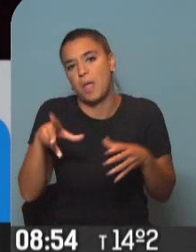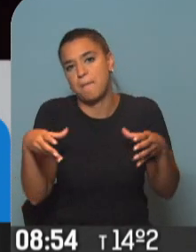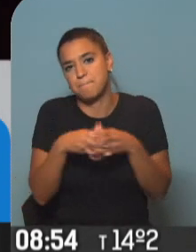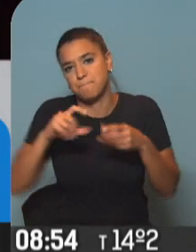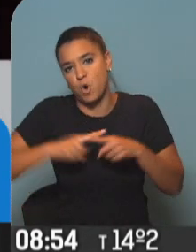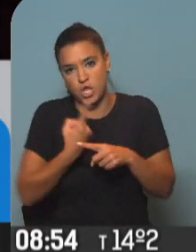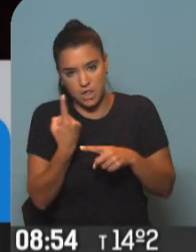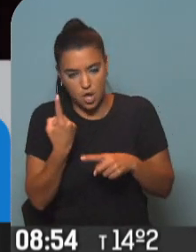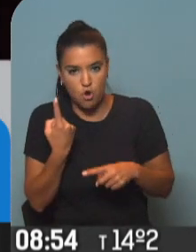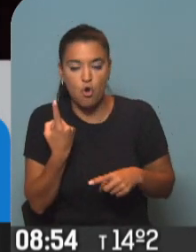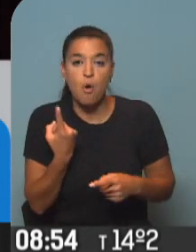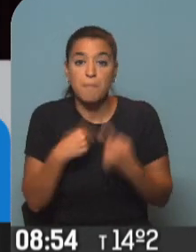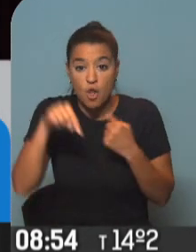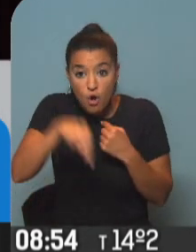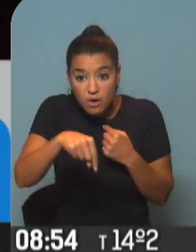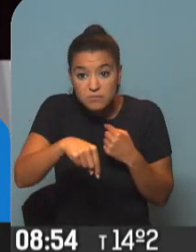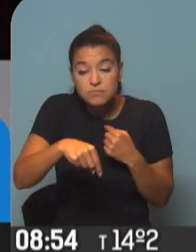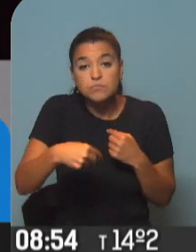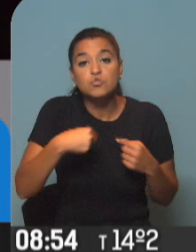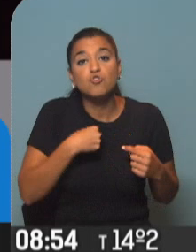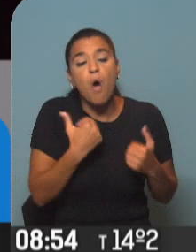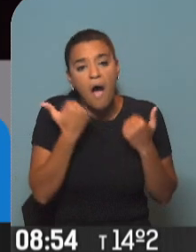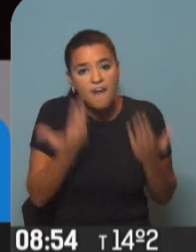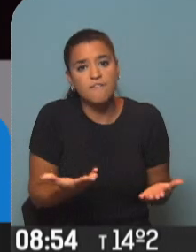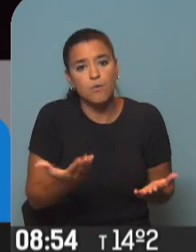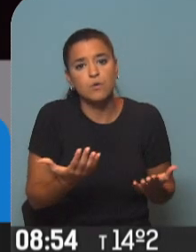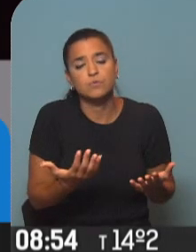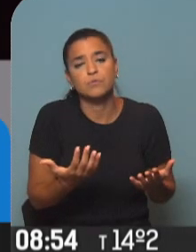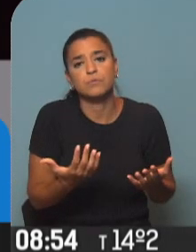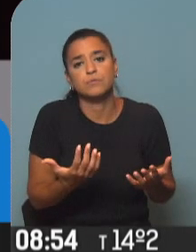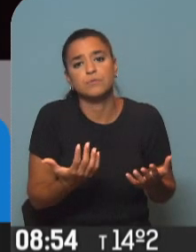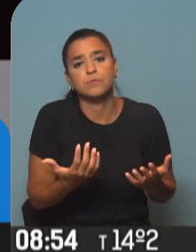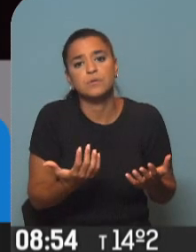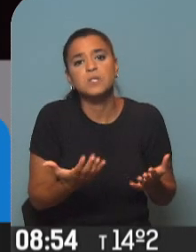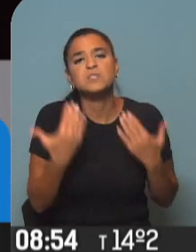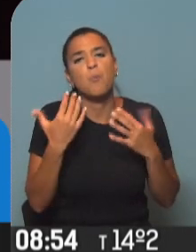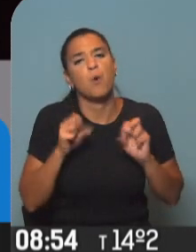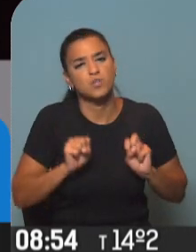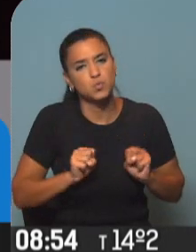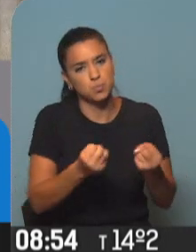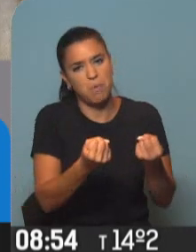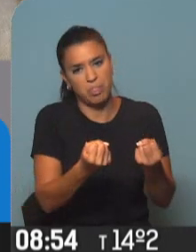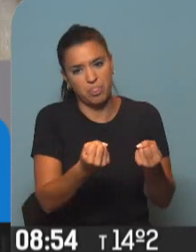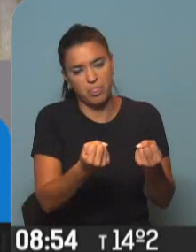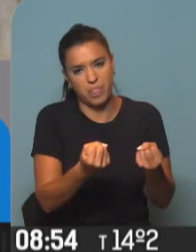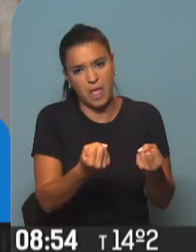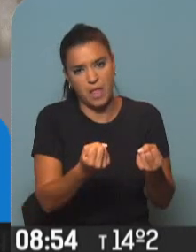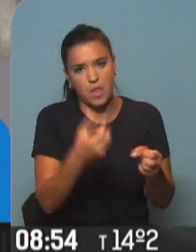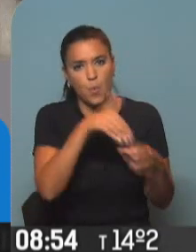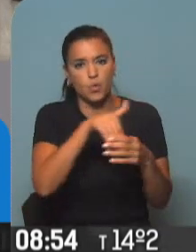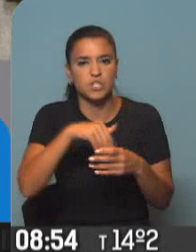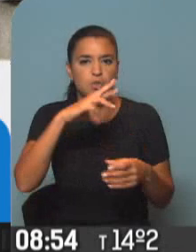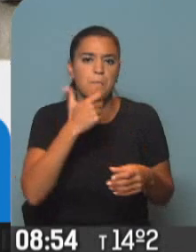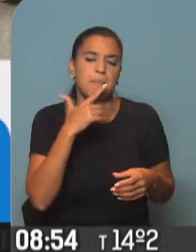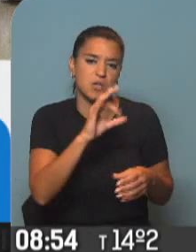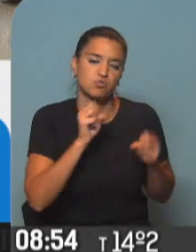en esta oportunidad no yo estoy a favor de que se puedan llegar a suspender las pasos y